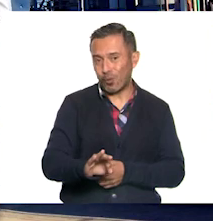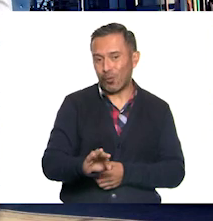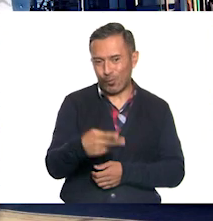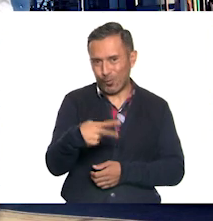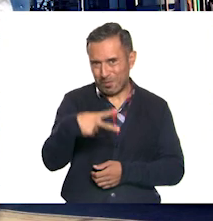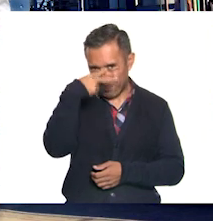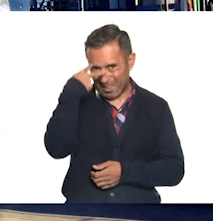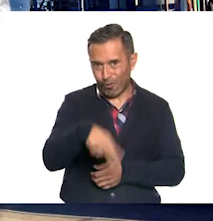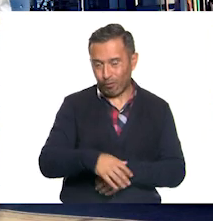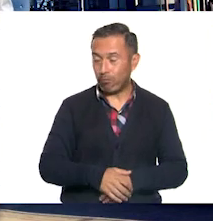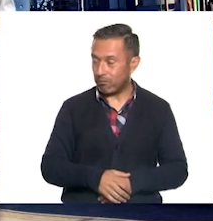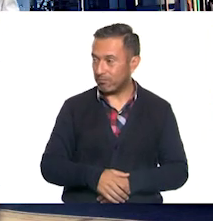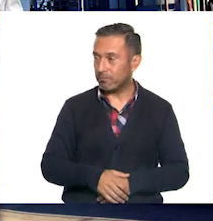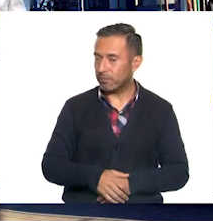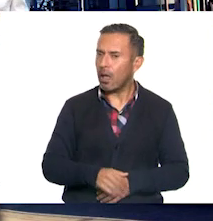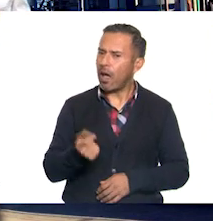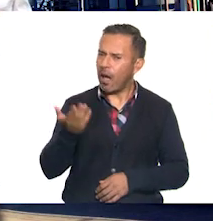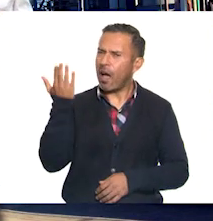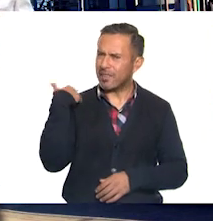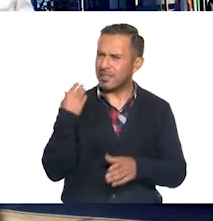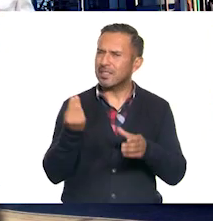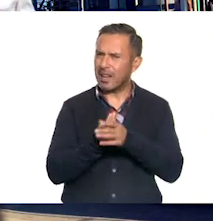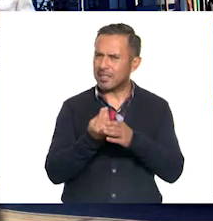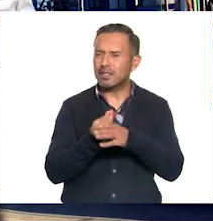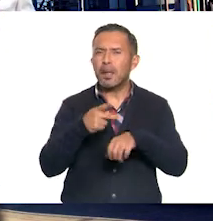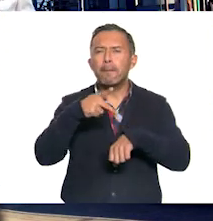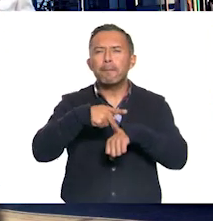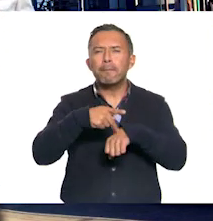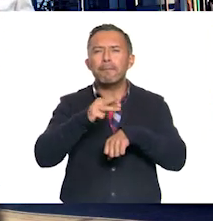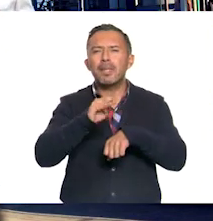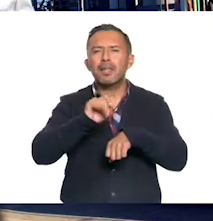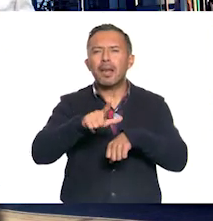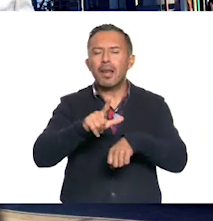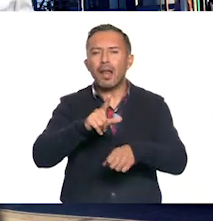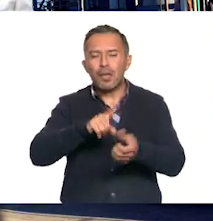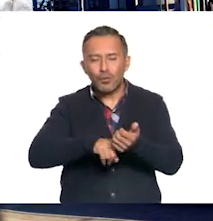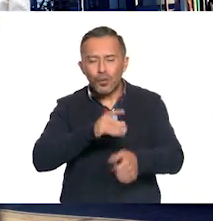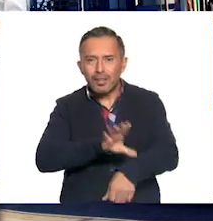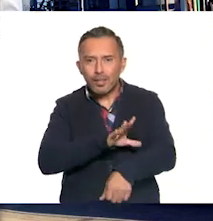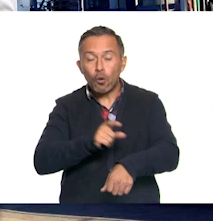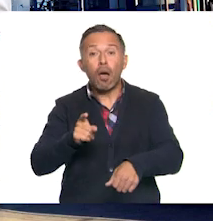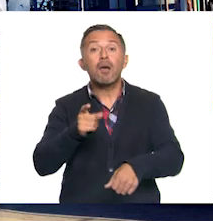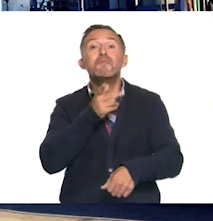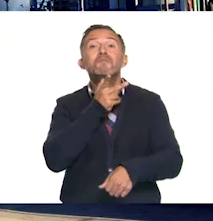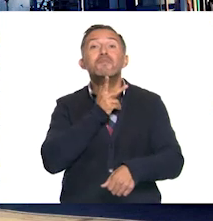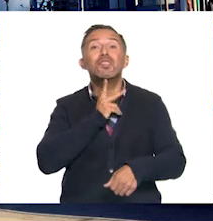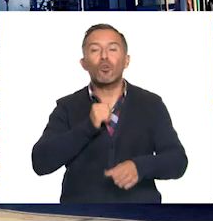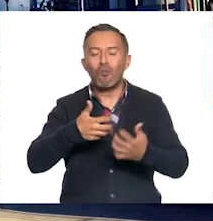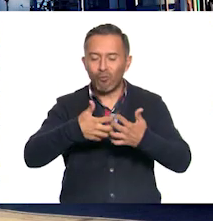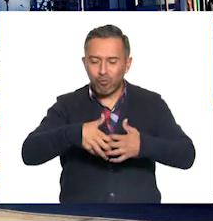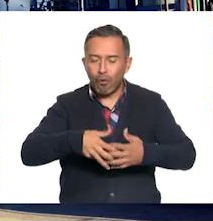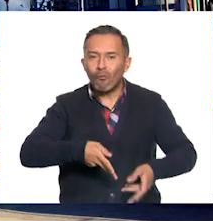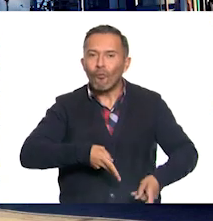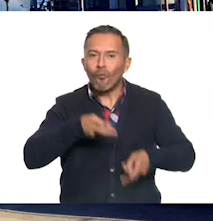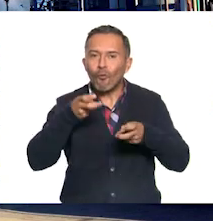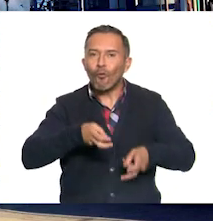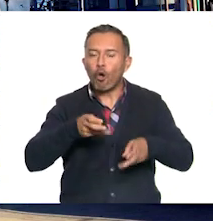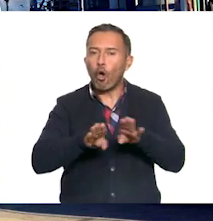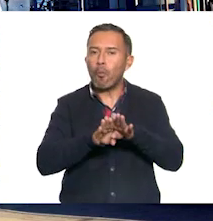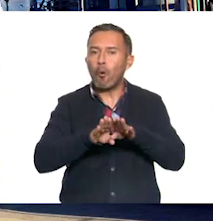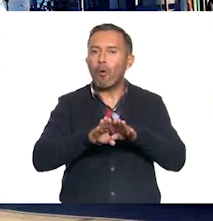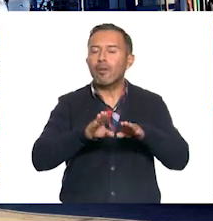Cuando tuvimos la clase de minerales energéticos, vimos que la extracción del petróleo en el mar se hacen en